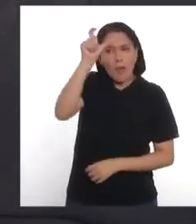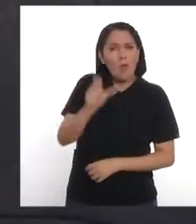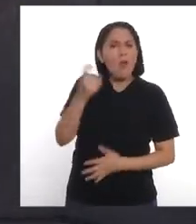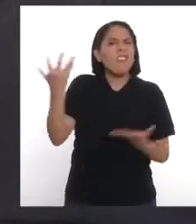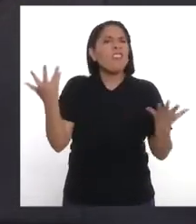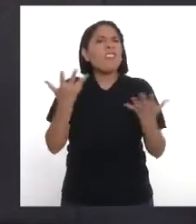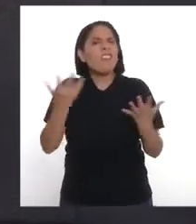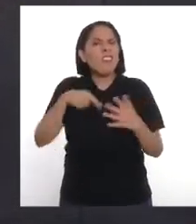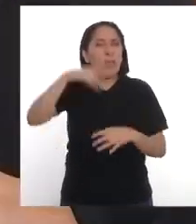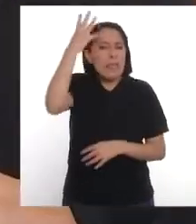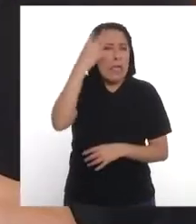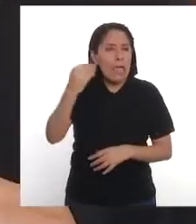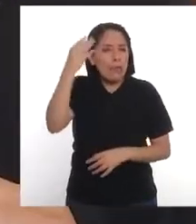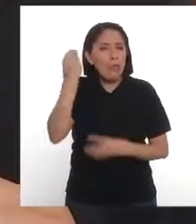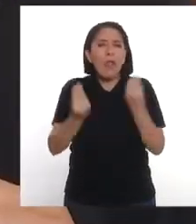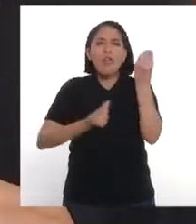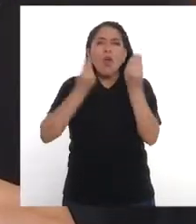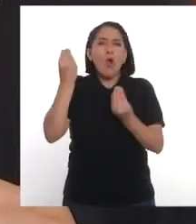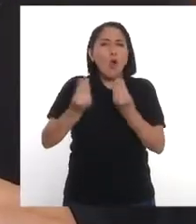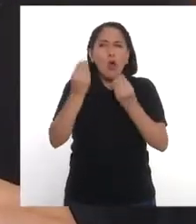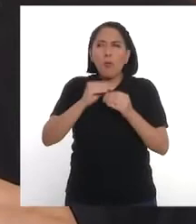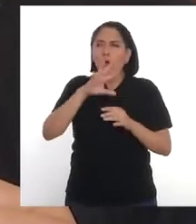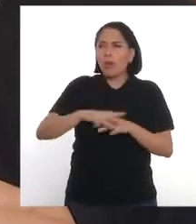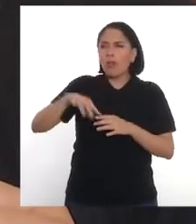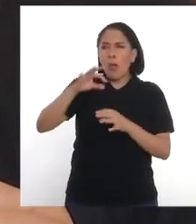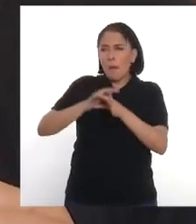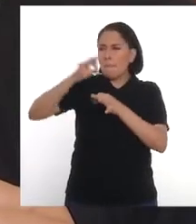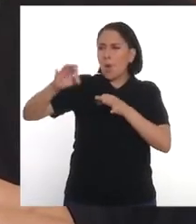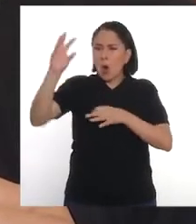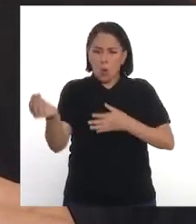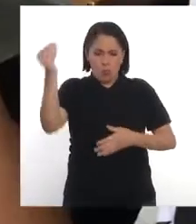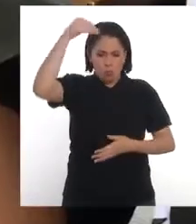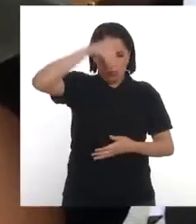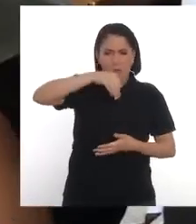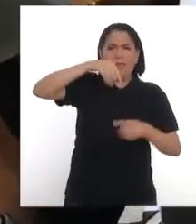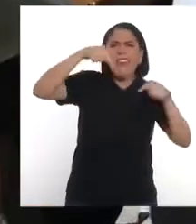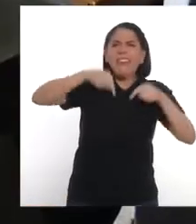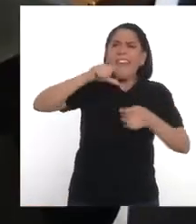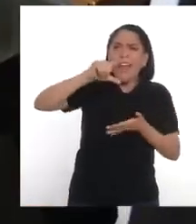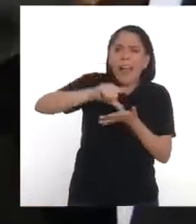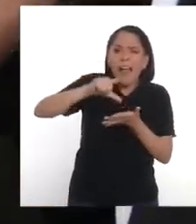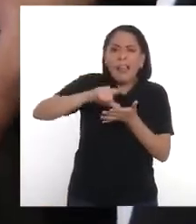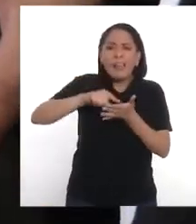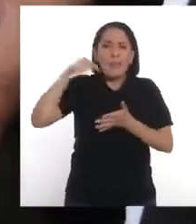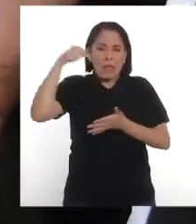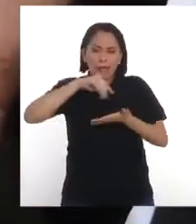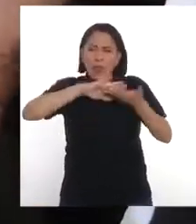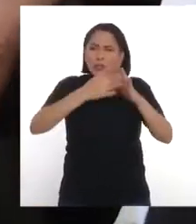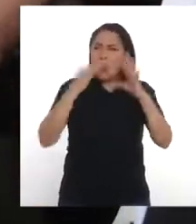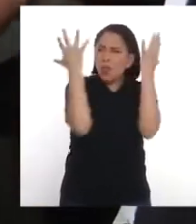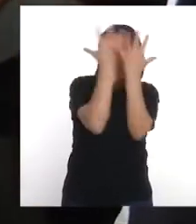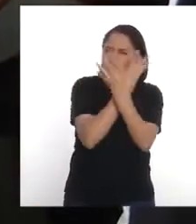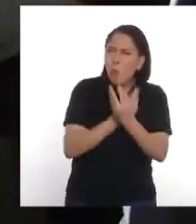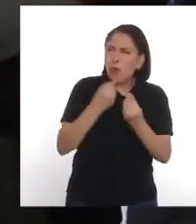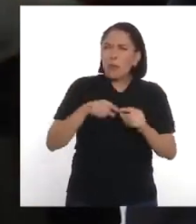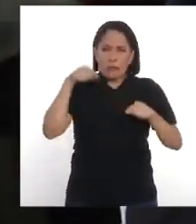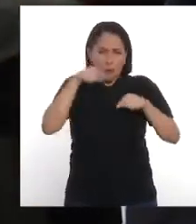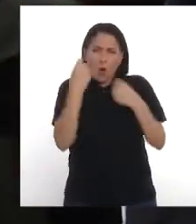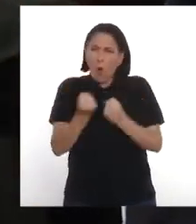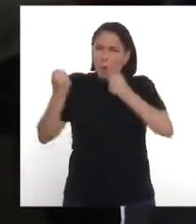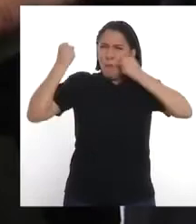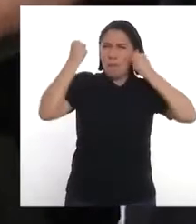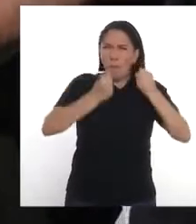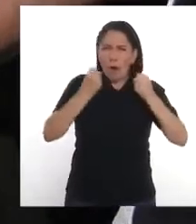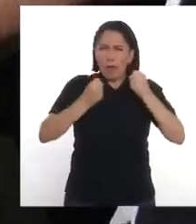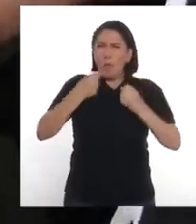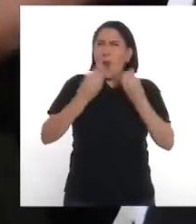experiencia que tienen los migrantes frente a Lima, ¿no? Esta ciudad tan grande, tan bonita, pero a la vez tan poderosa, tan fuerte